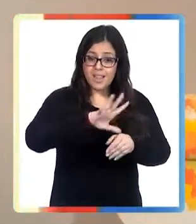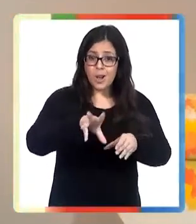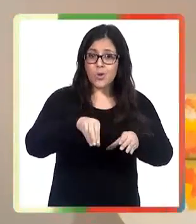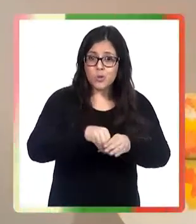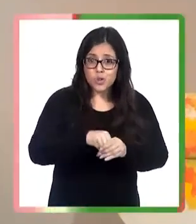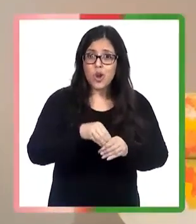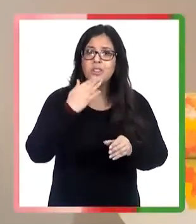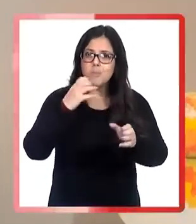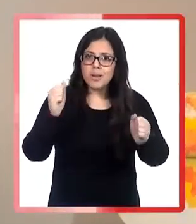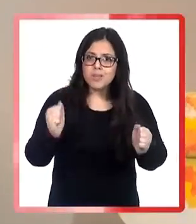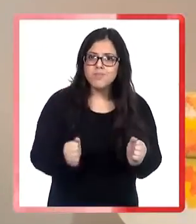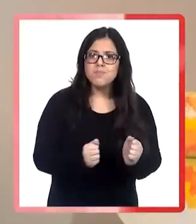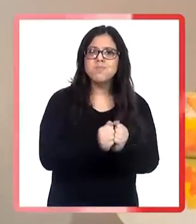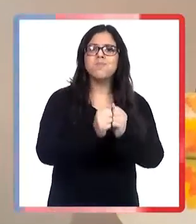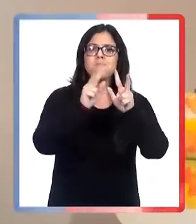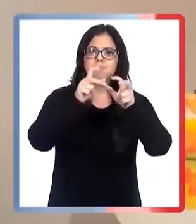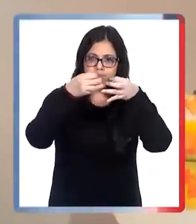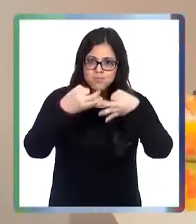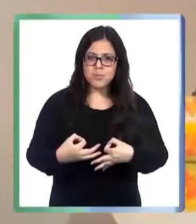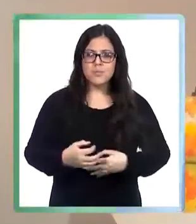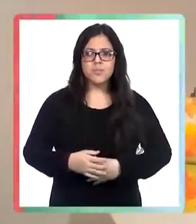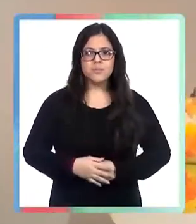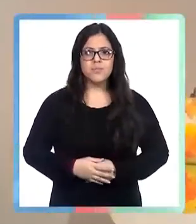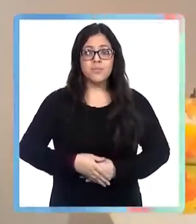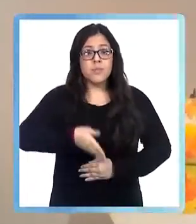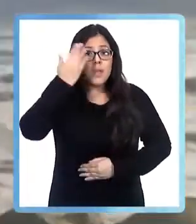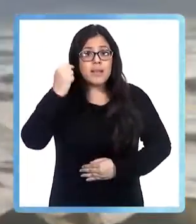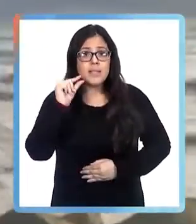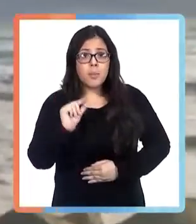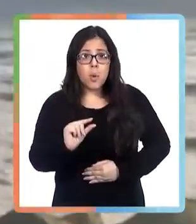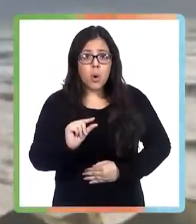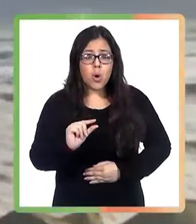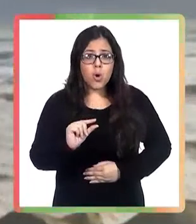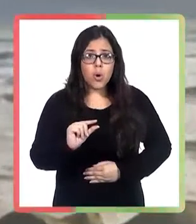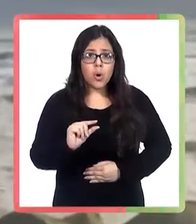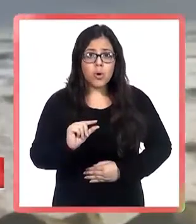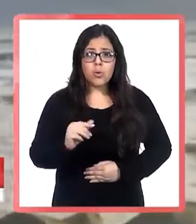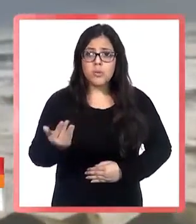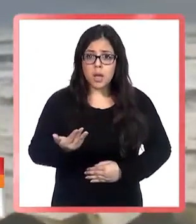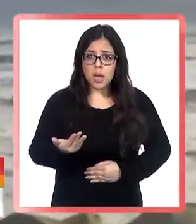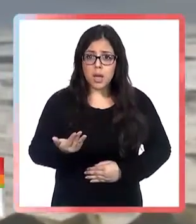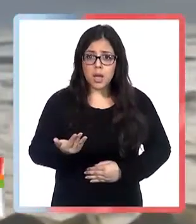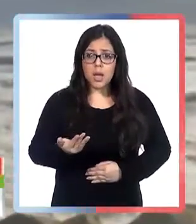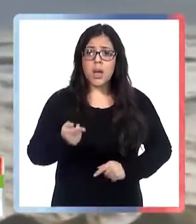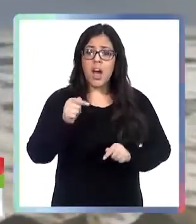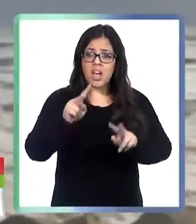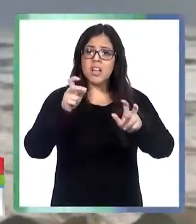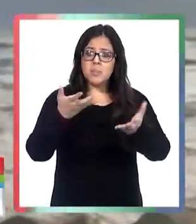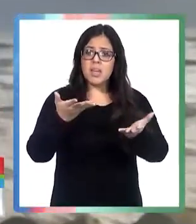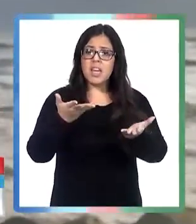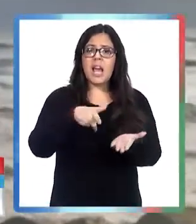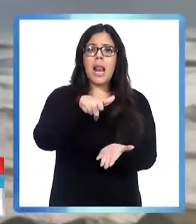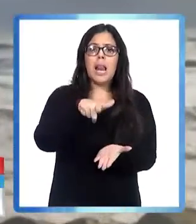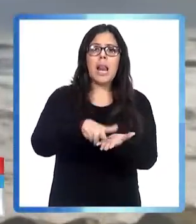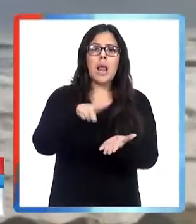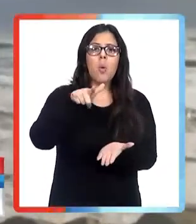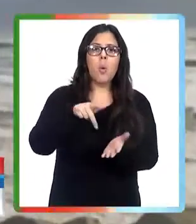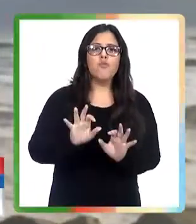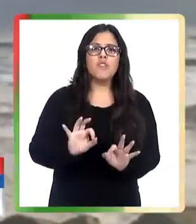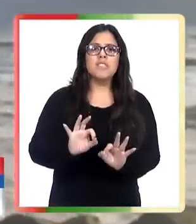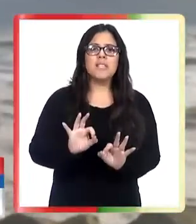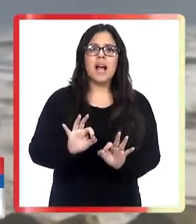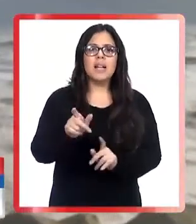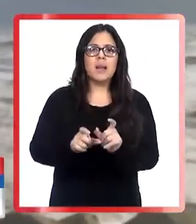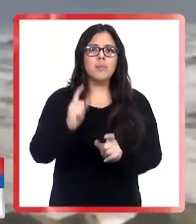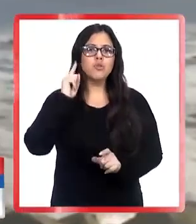para que esta inclusión vaya también acompañada de cosas concretas. Pero hace poco se consagró como la lengua oficial